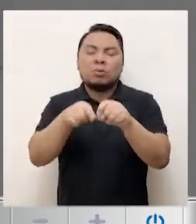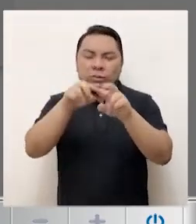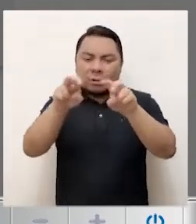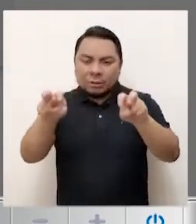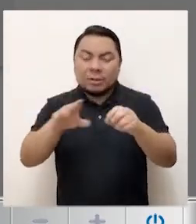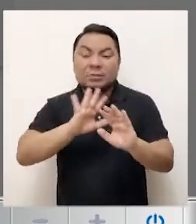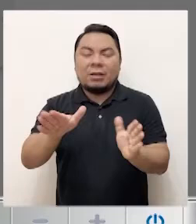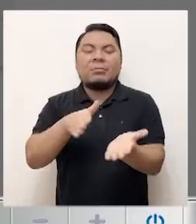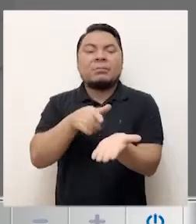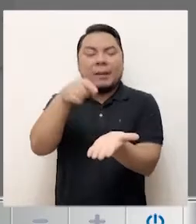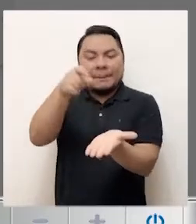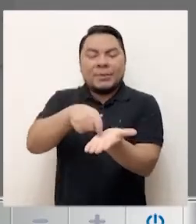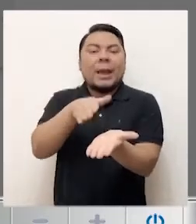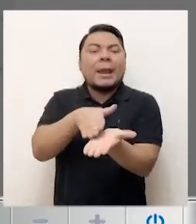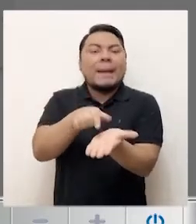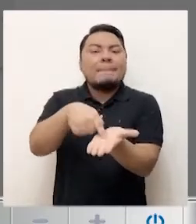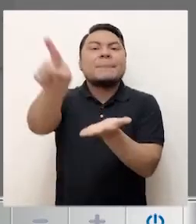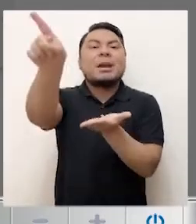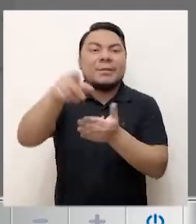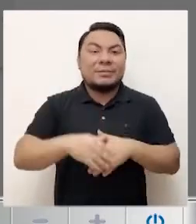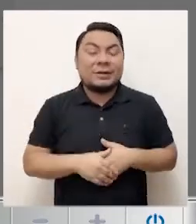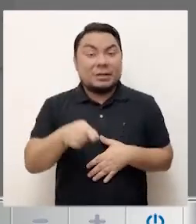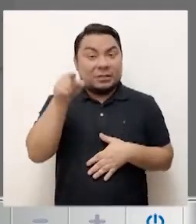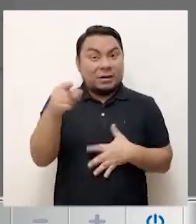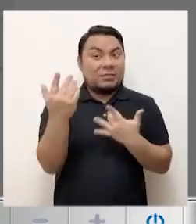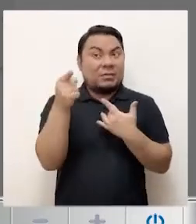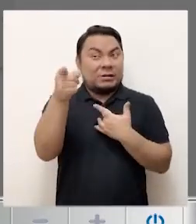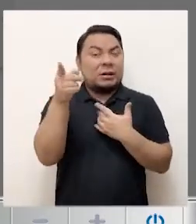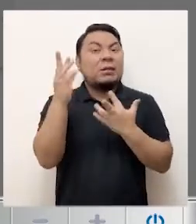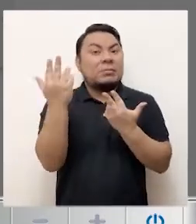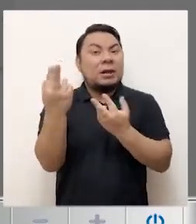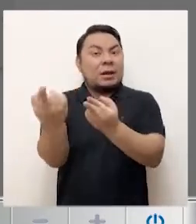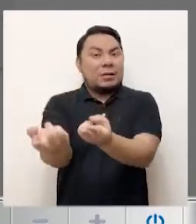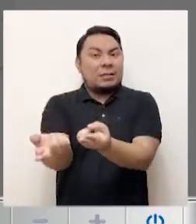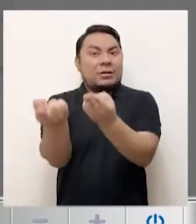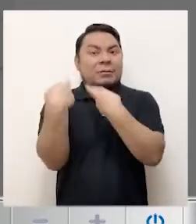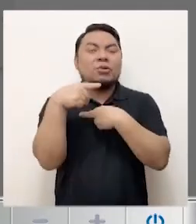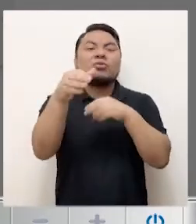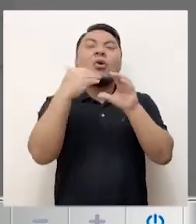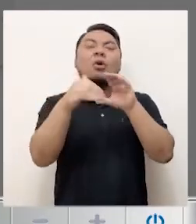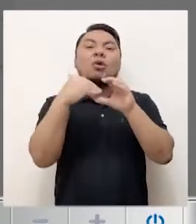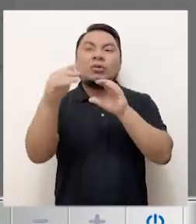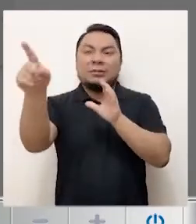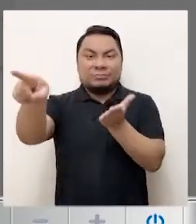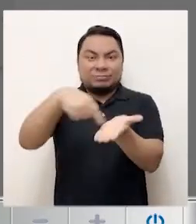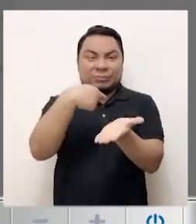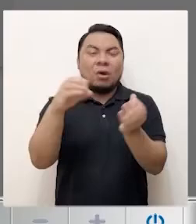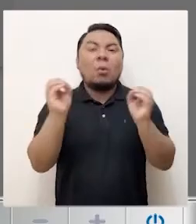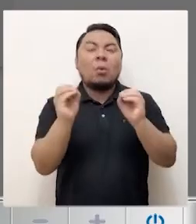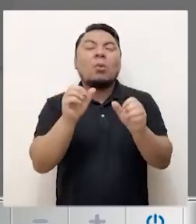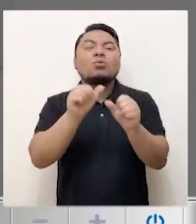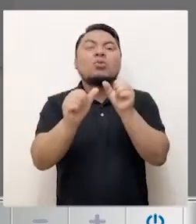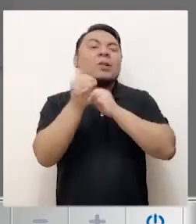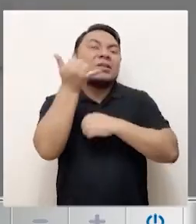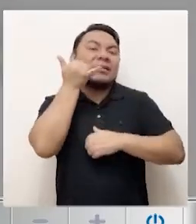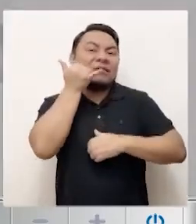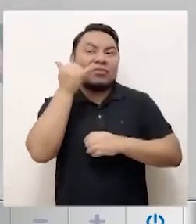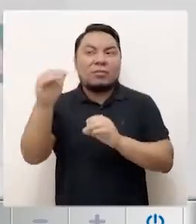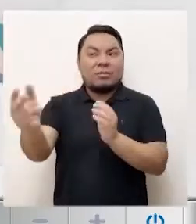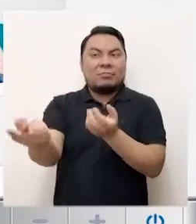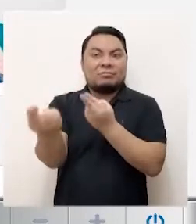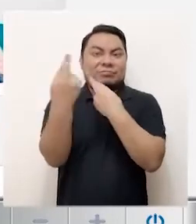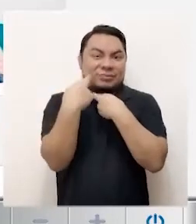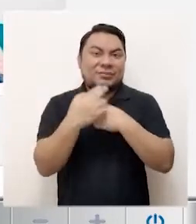Finalmente, haga clic en Enviar. Pronto la ONP le responderá a través de su correo electrónico o al número telefónico